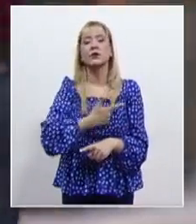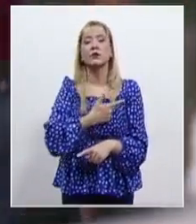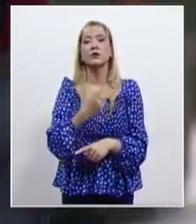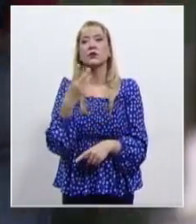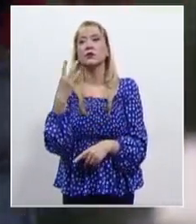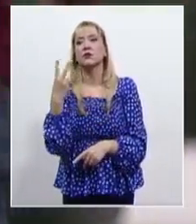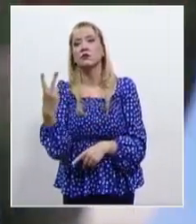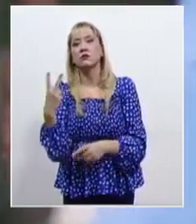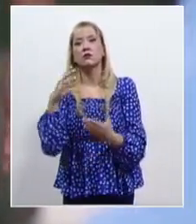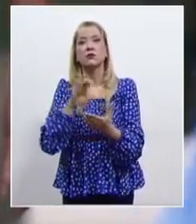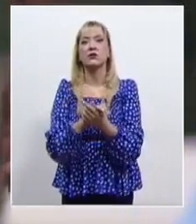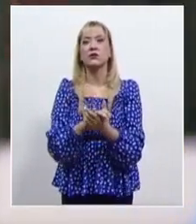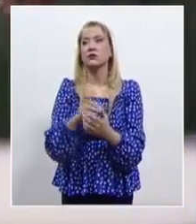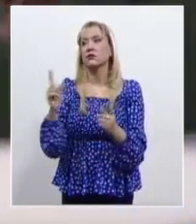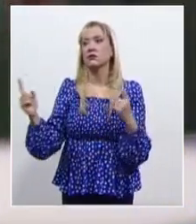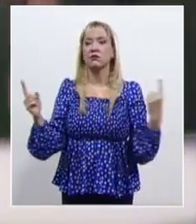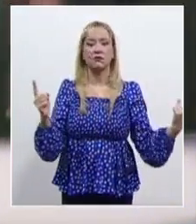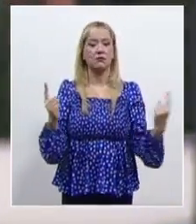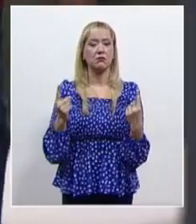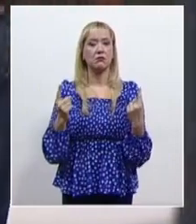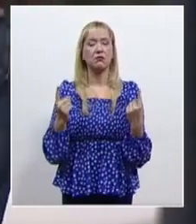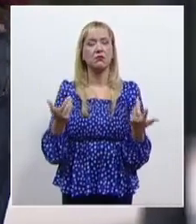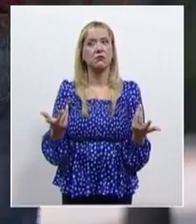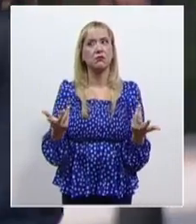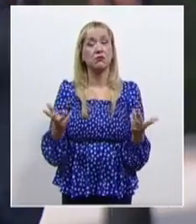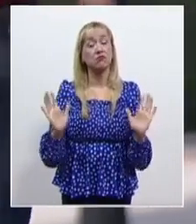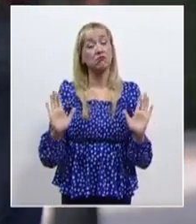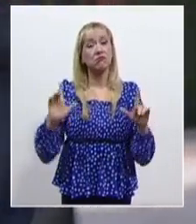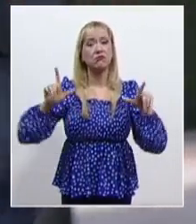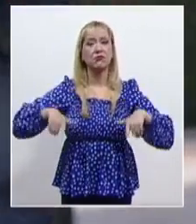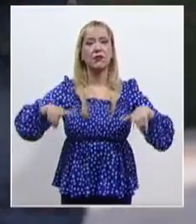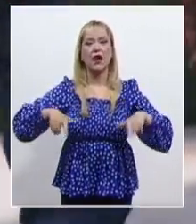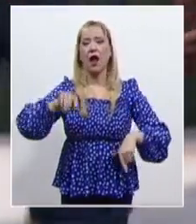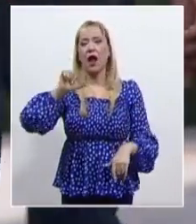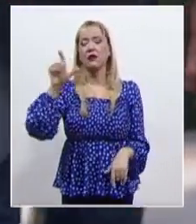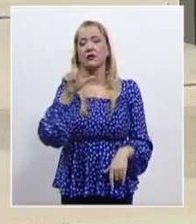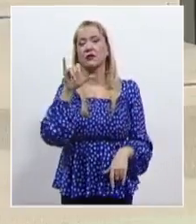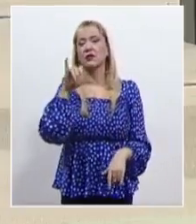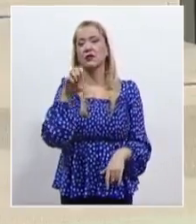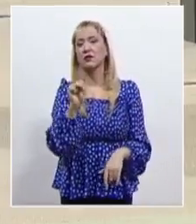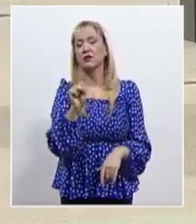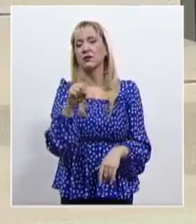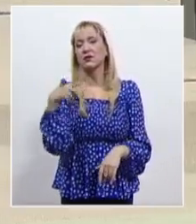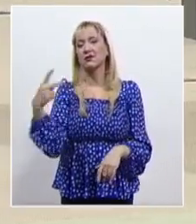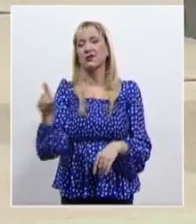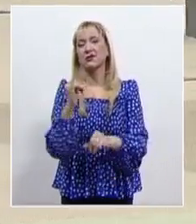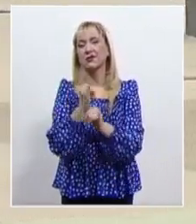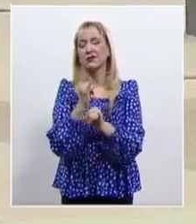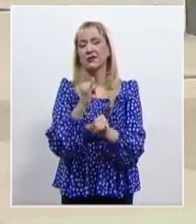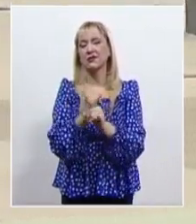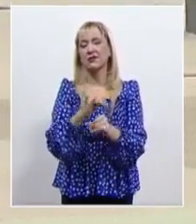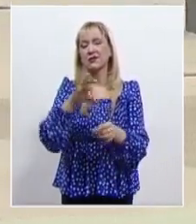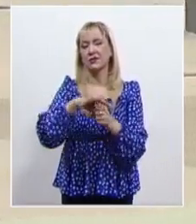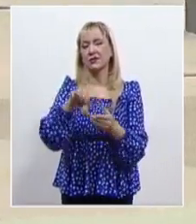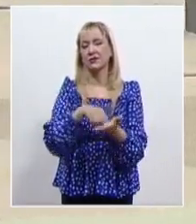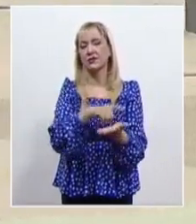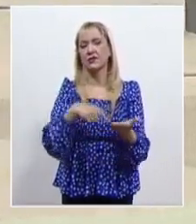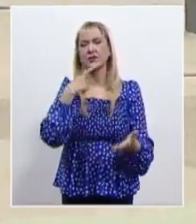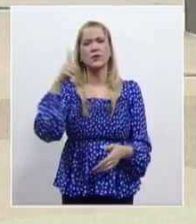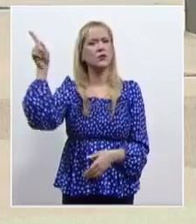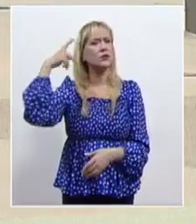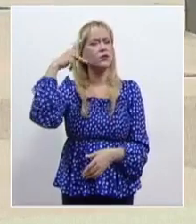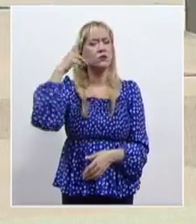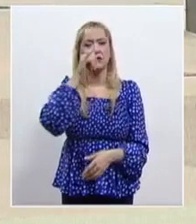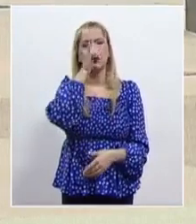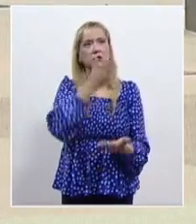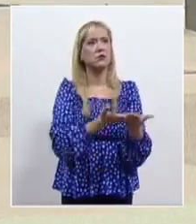la especialista Melissa Ayala García en el blog Axis del Tribunal Electoral. El caso parte de la demanda de una persona en Puebla que